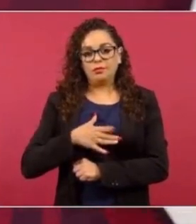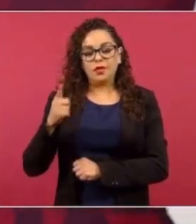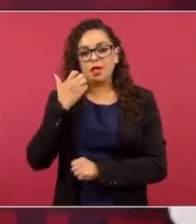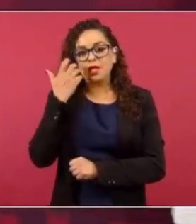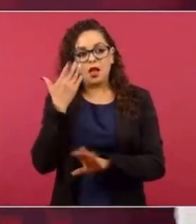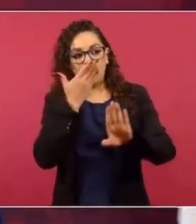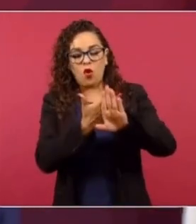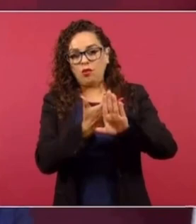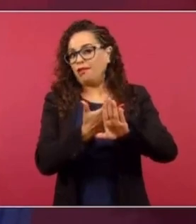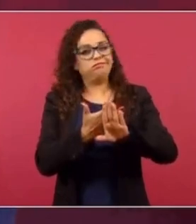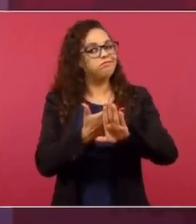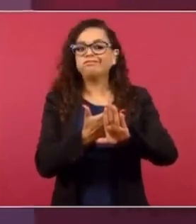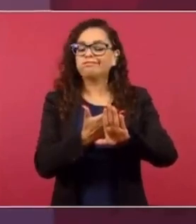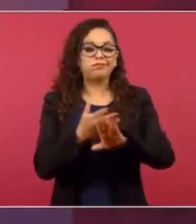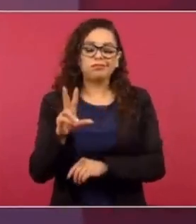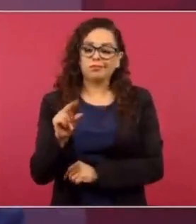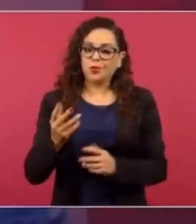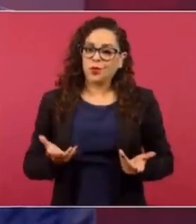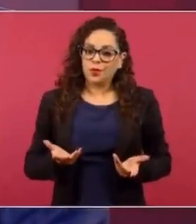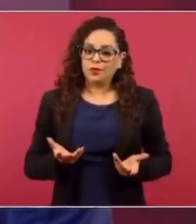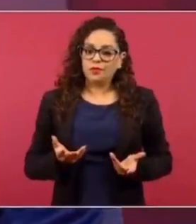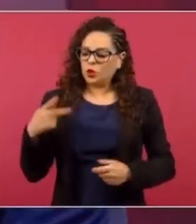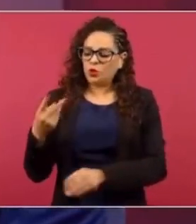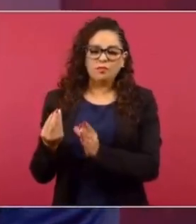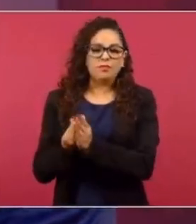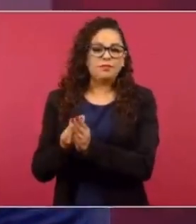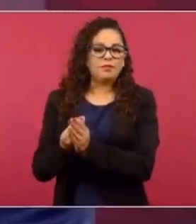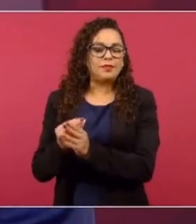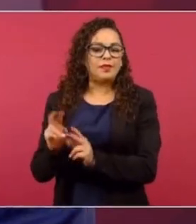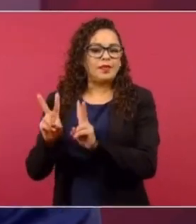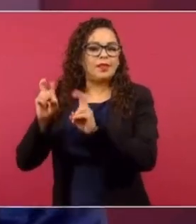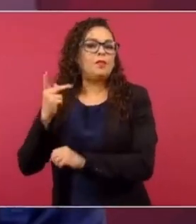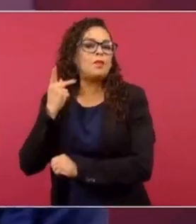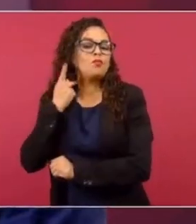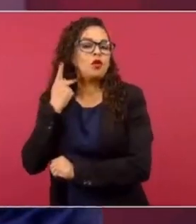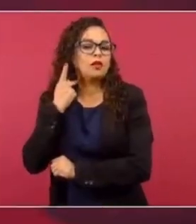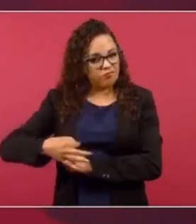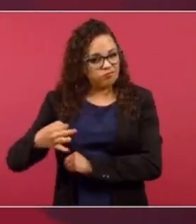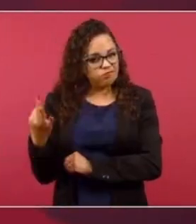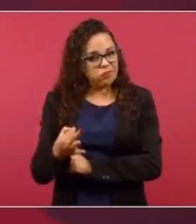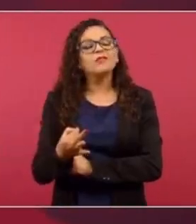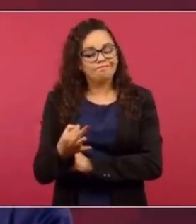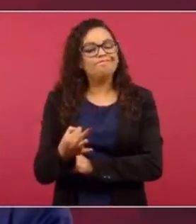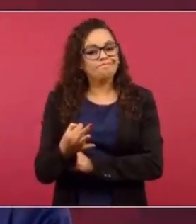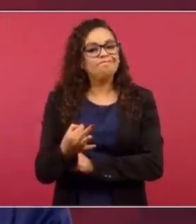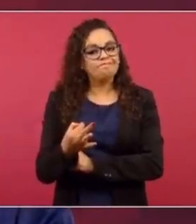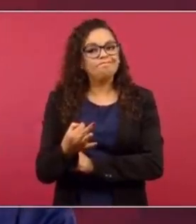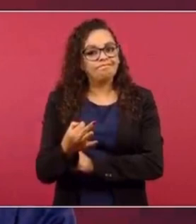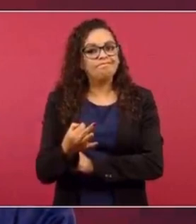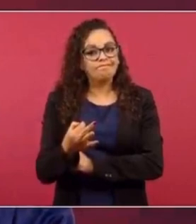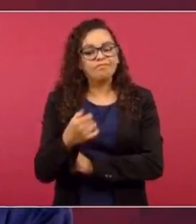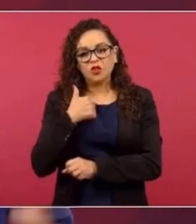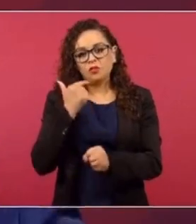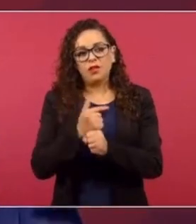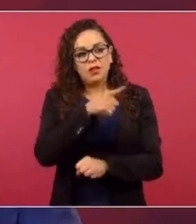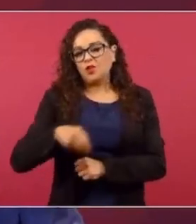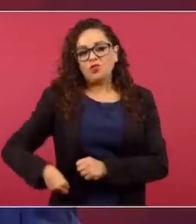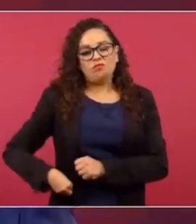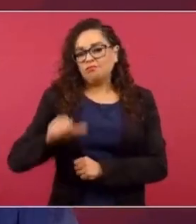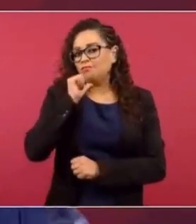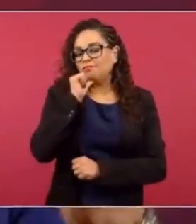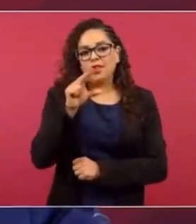política se tiene que tener instinto certero a mí me ha funcionado eso entonces